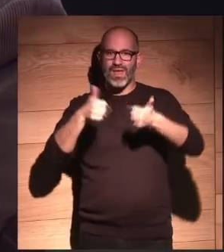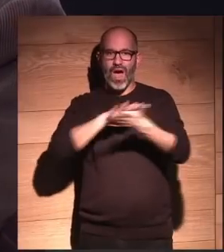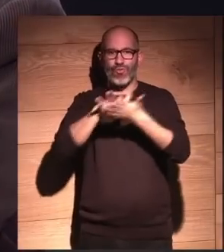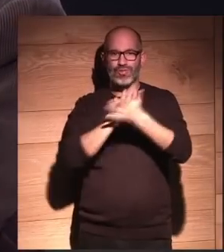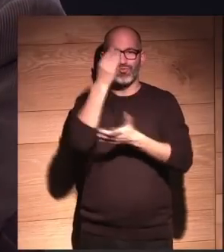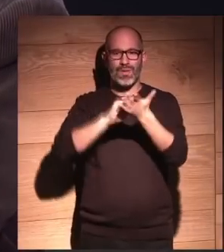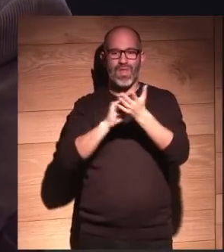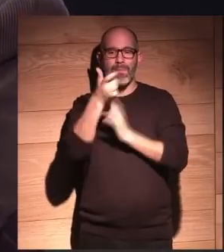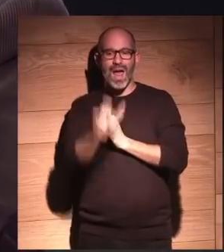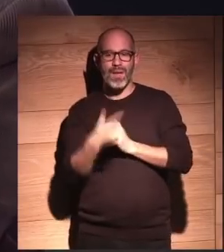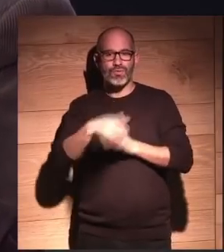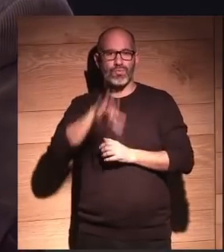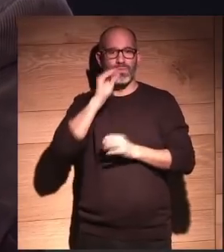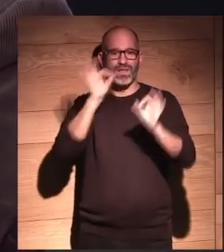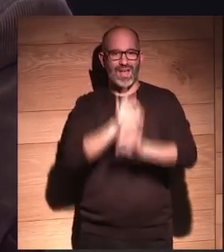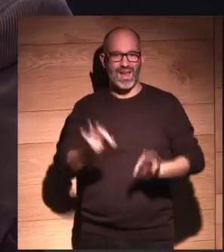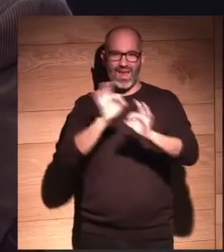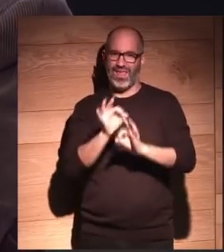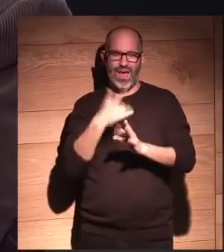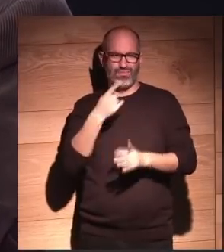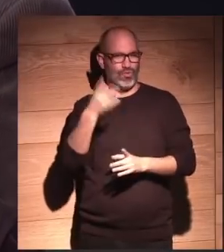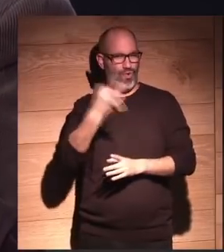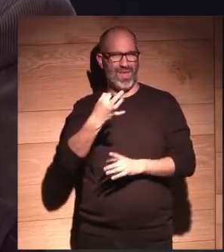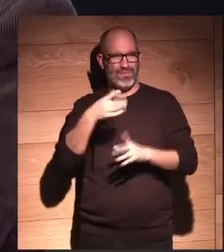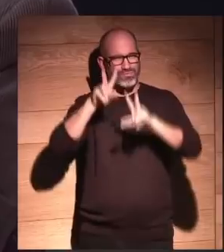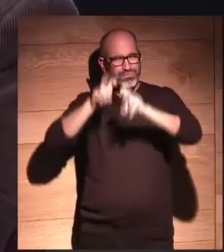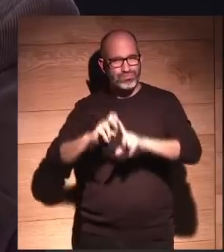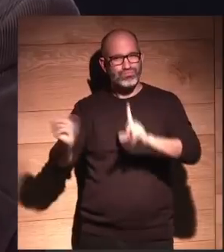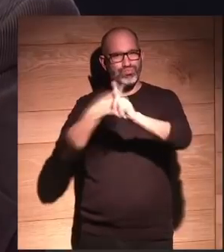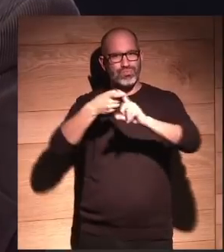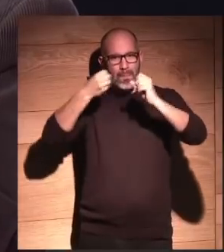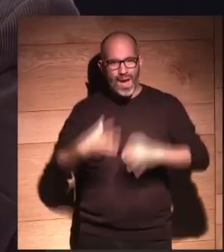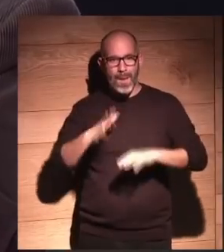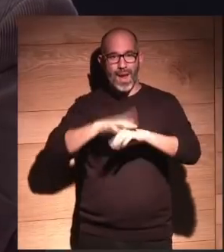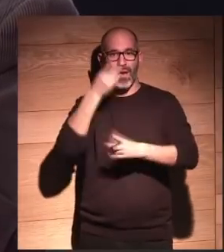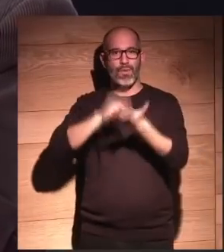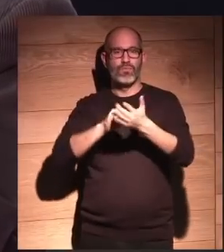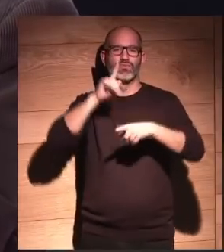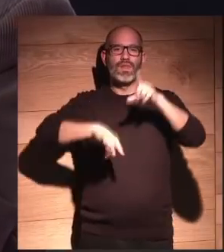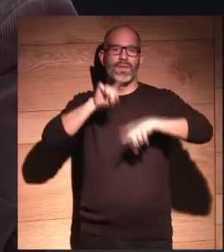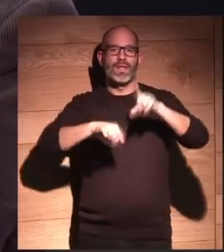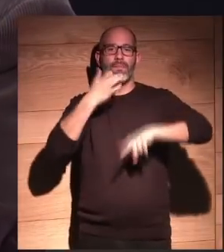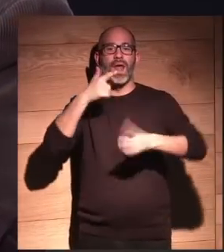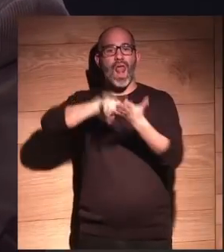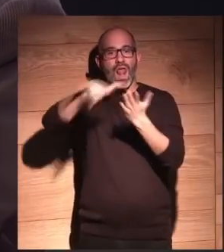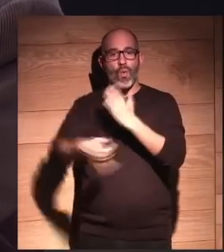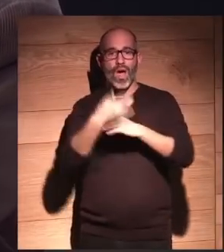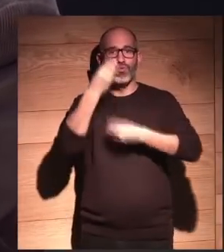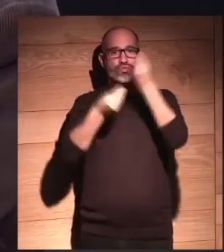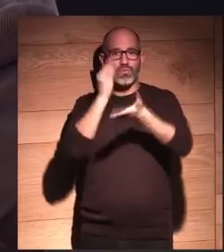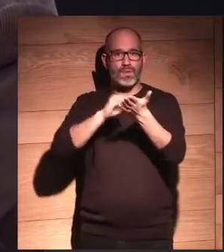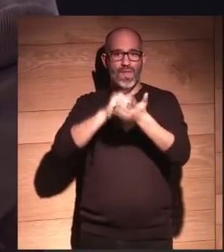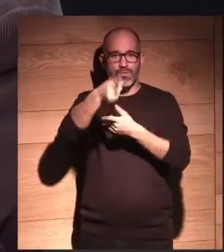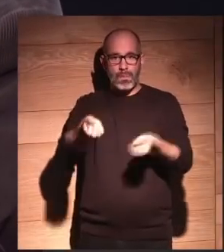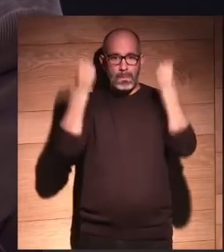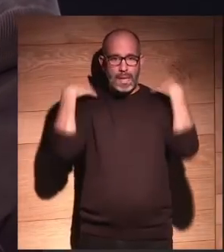sin comprenderlas, el asunto se complica más. Cuando utilizas el lenguaje sin comprenderlo, más todavía. Y ya cuando